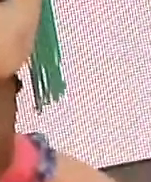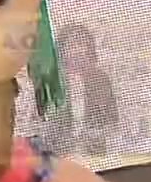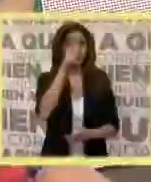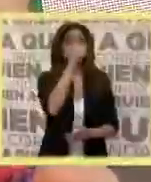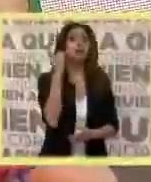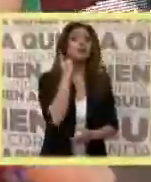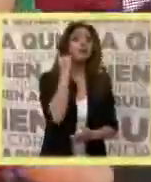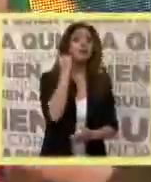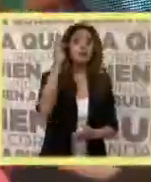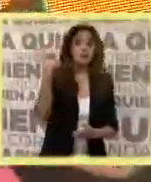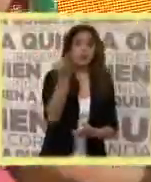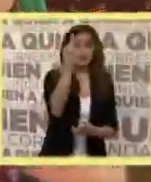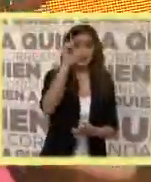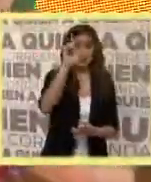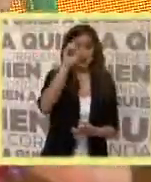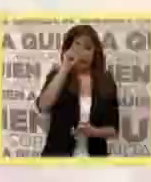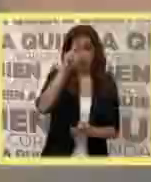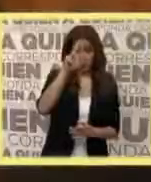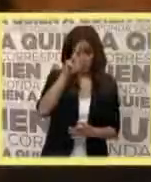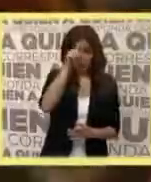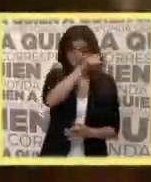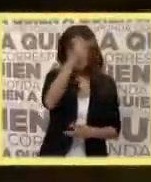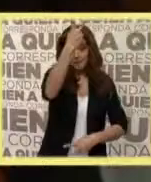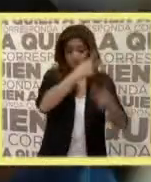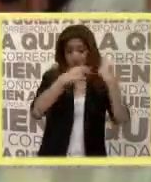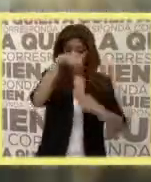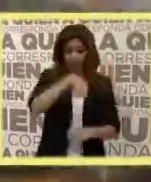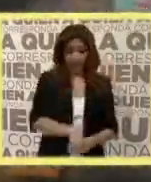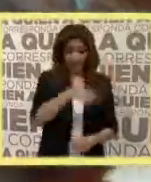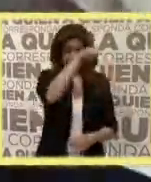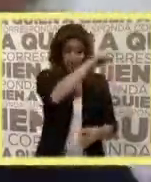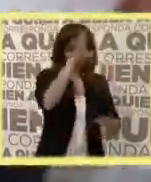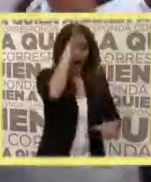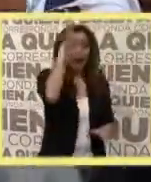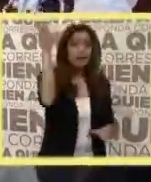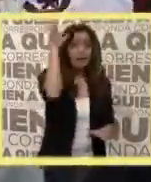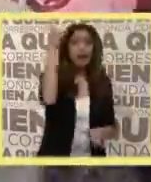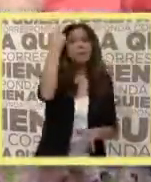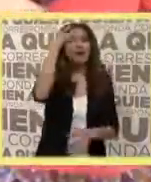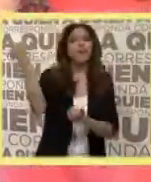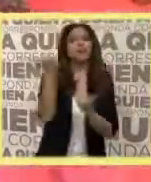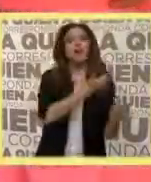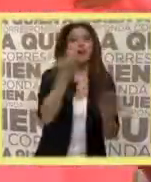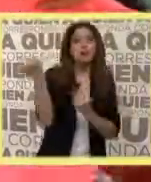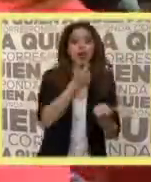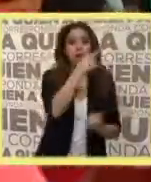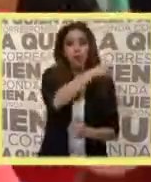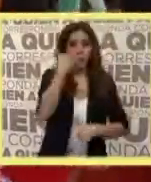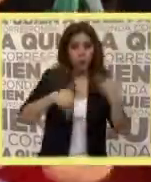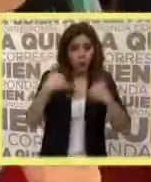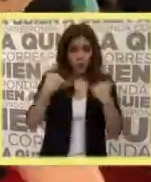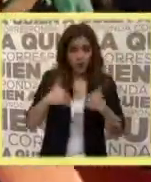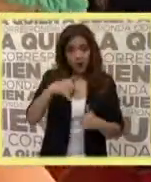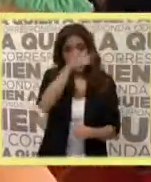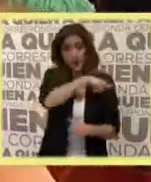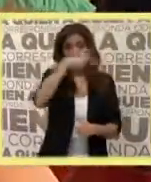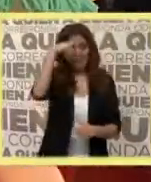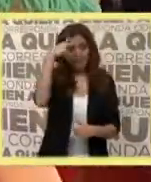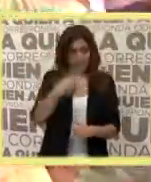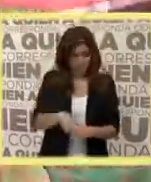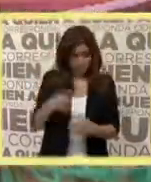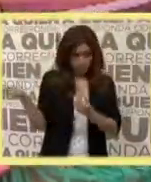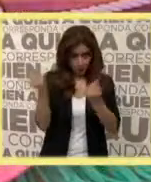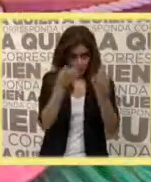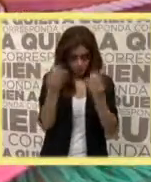diputada federal Flores de la Rentería Medina llegó hasta el contenedor del juguetón para dejar su donativo e invitó a los mexicanos a unirse a esta